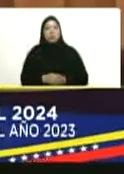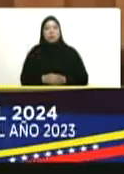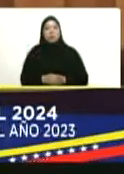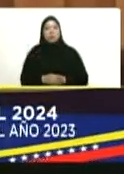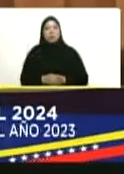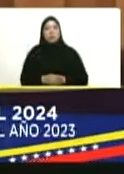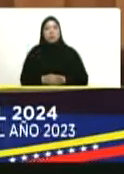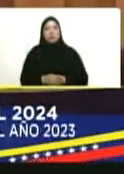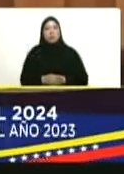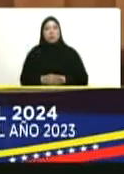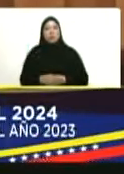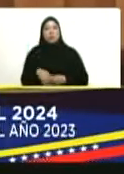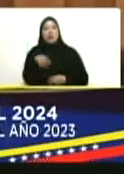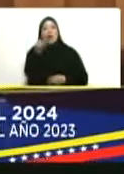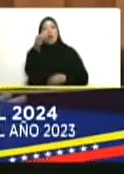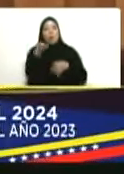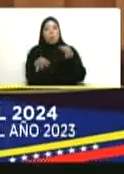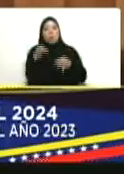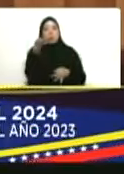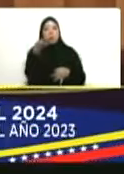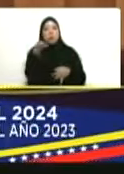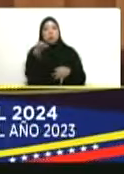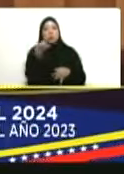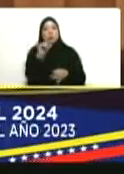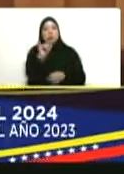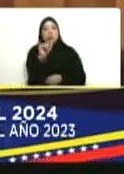No es que dicen así los abogados, es Juden.